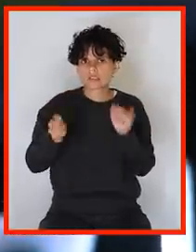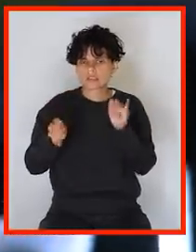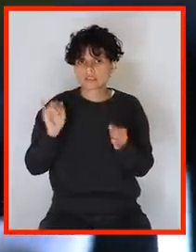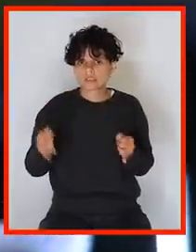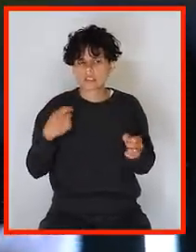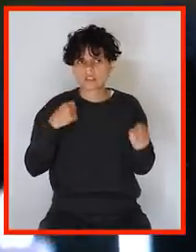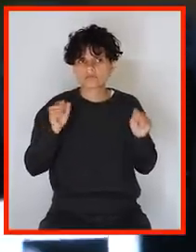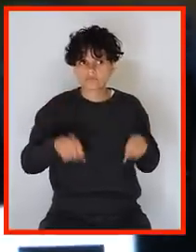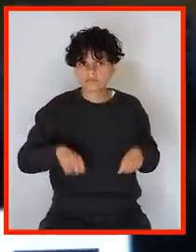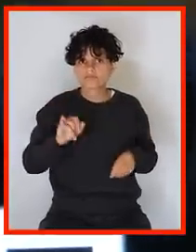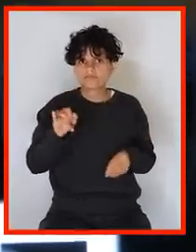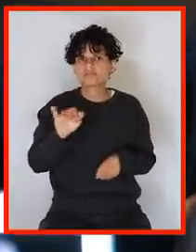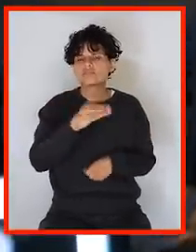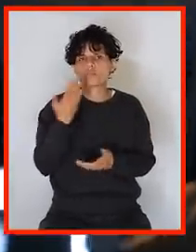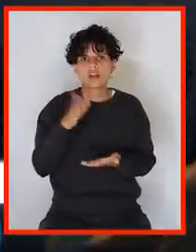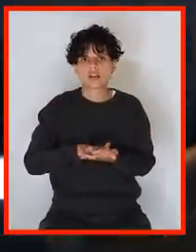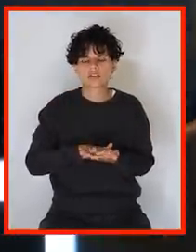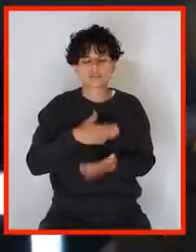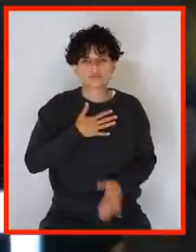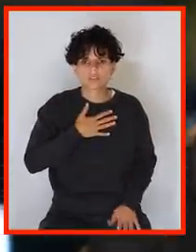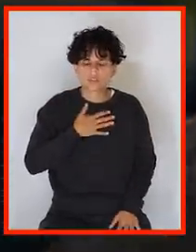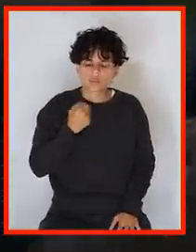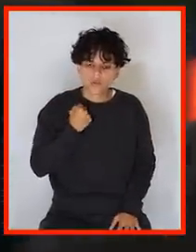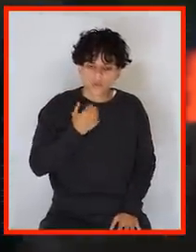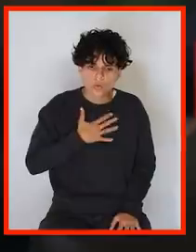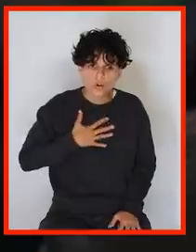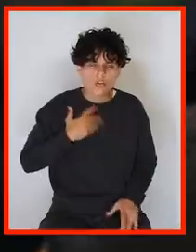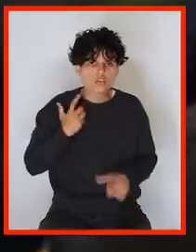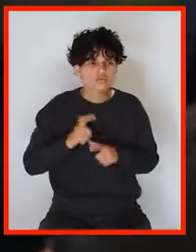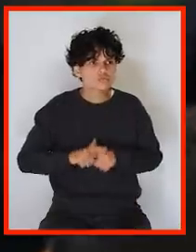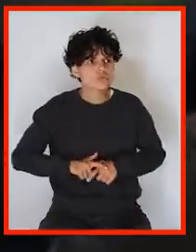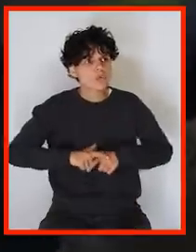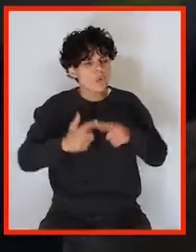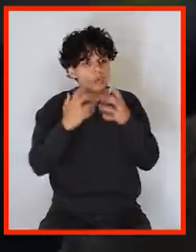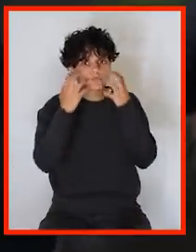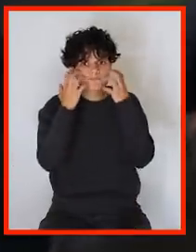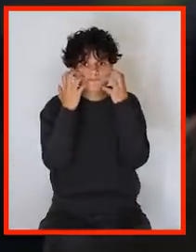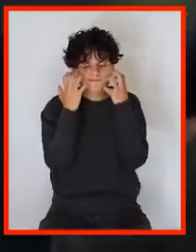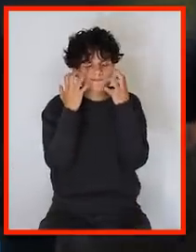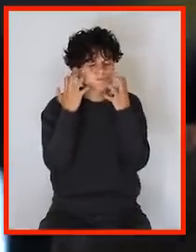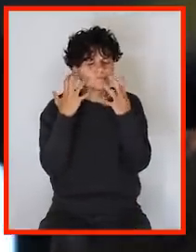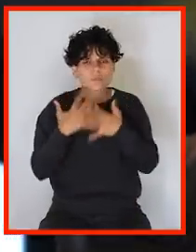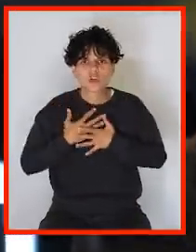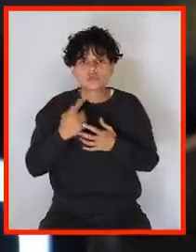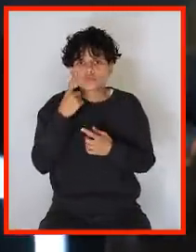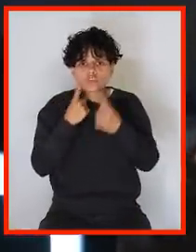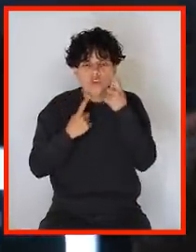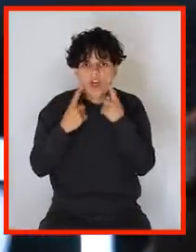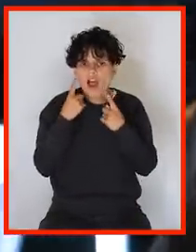Yo dije, puta la weá, conche tu madre, dije yo, y ahí me puse a llorar, hermano, me dio cualquier pena, pues,